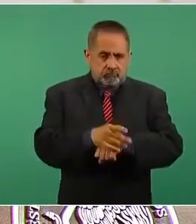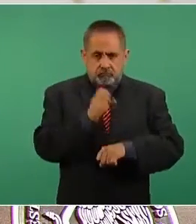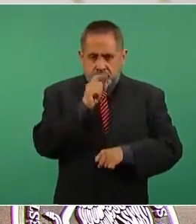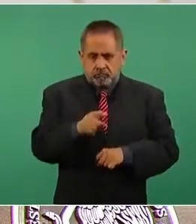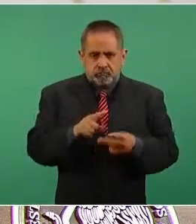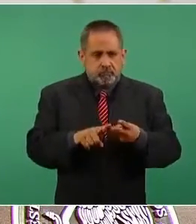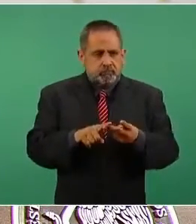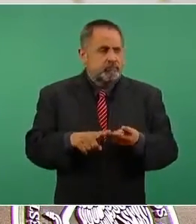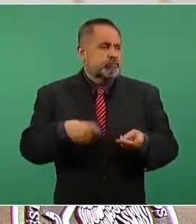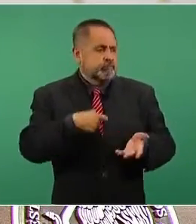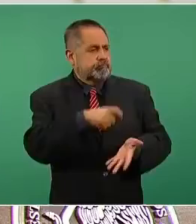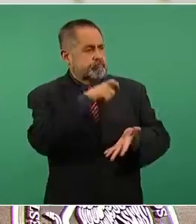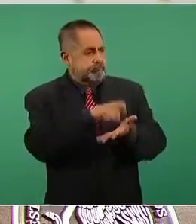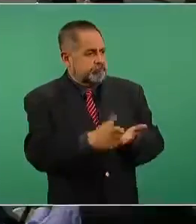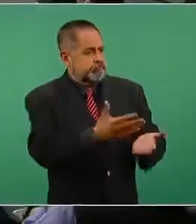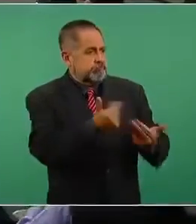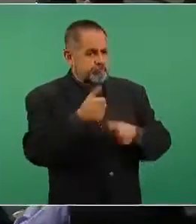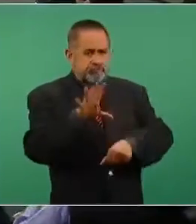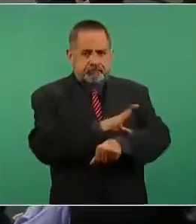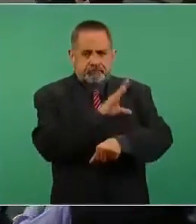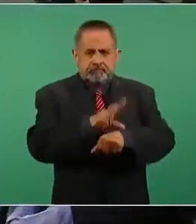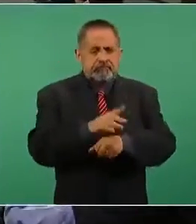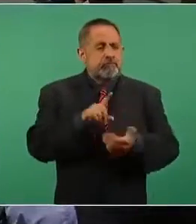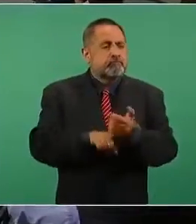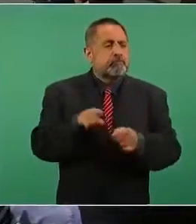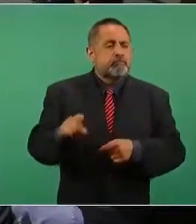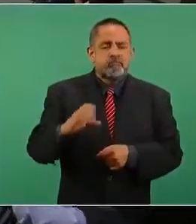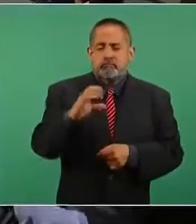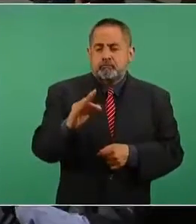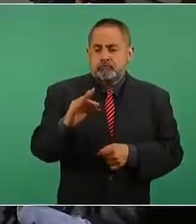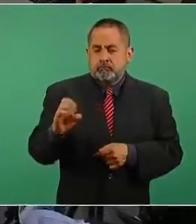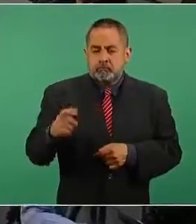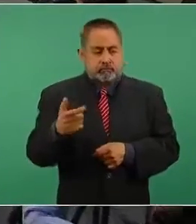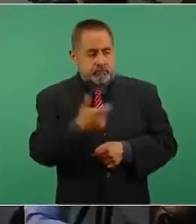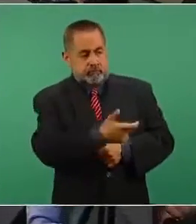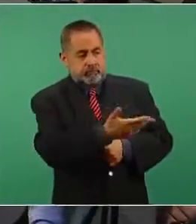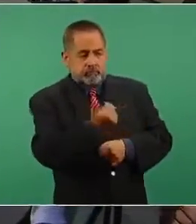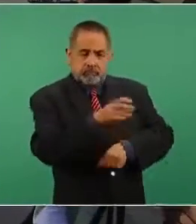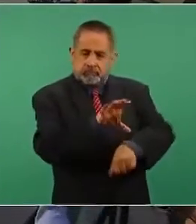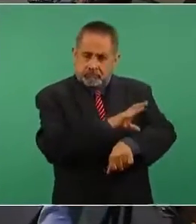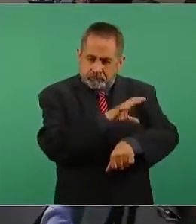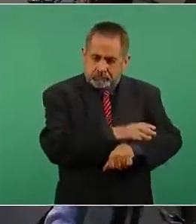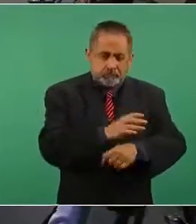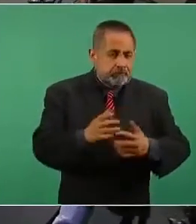de compra de energía de la Comisión Federal de Electricidad,